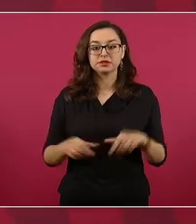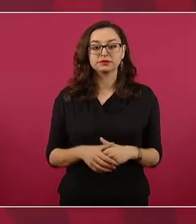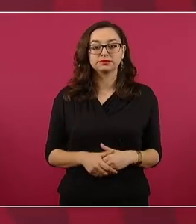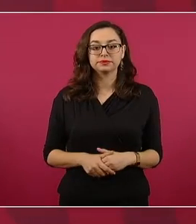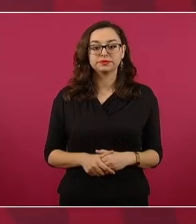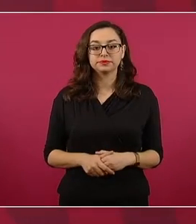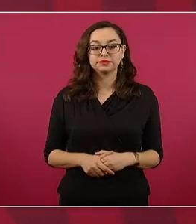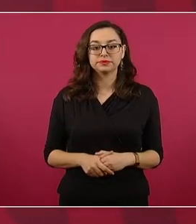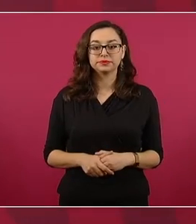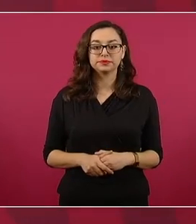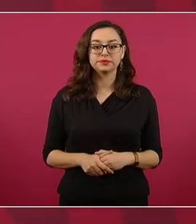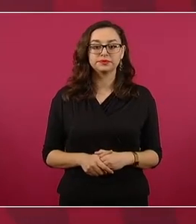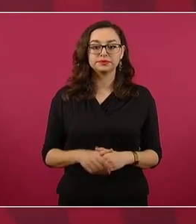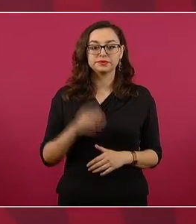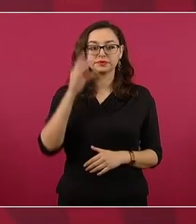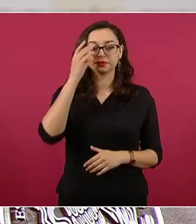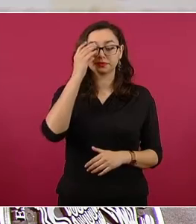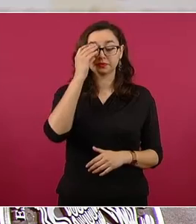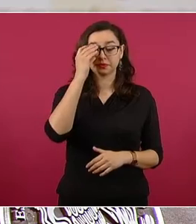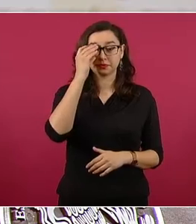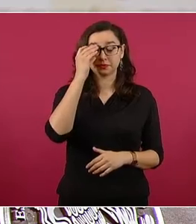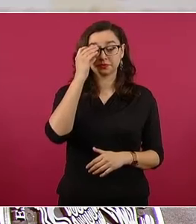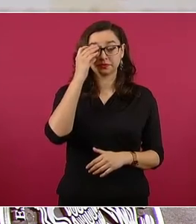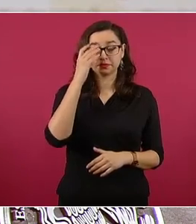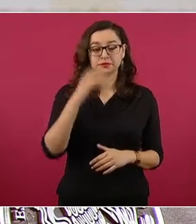Hasta ahora van bien